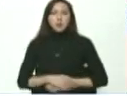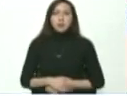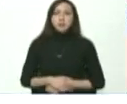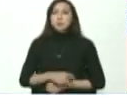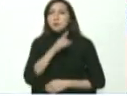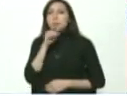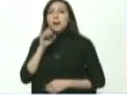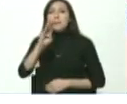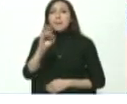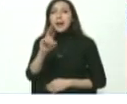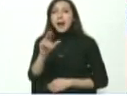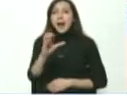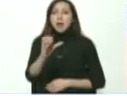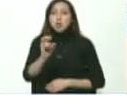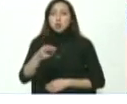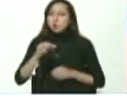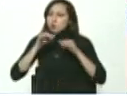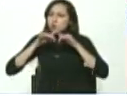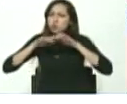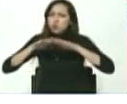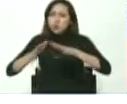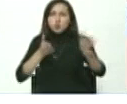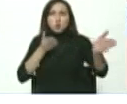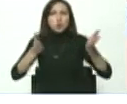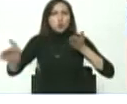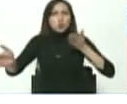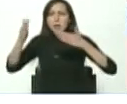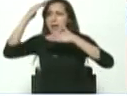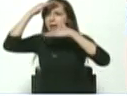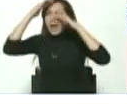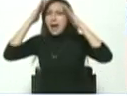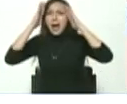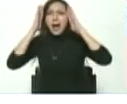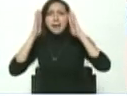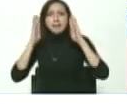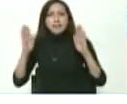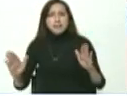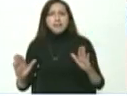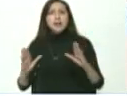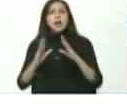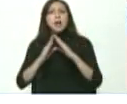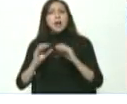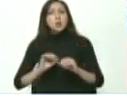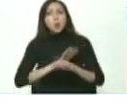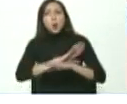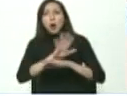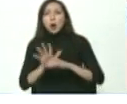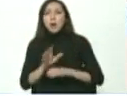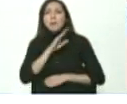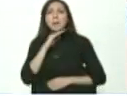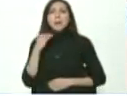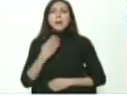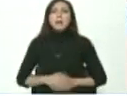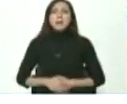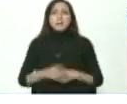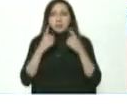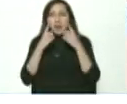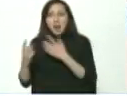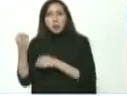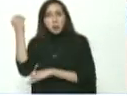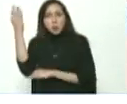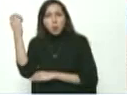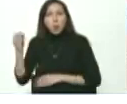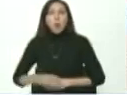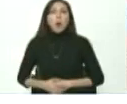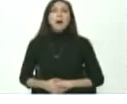Bracho, expandiendo los servicios para atender el coronavirus. Adelante, gobernador